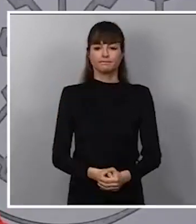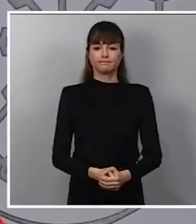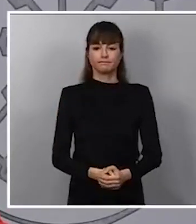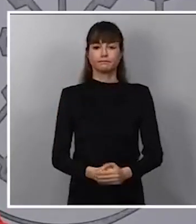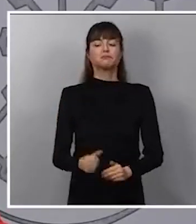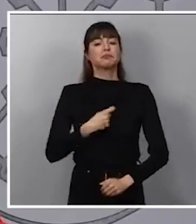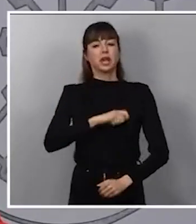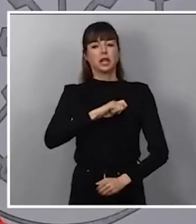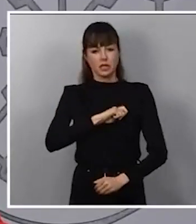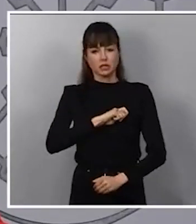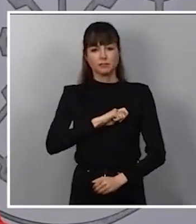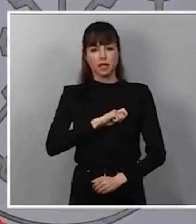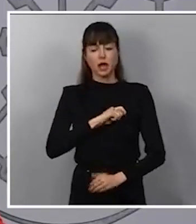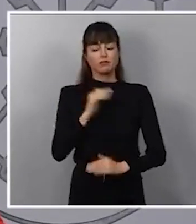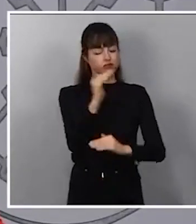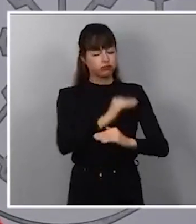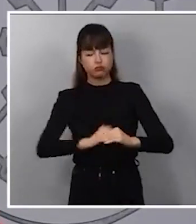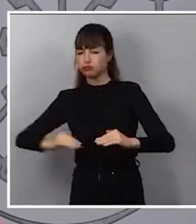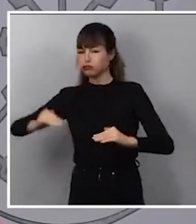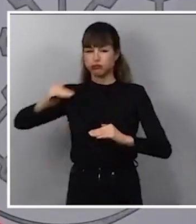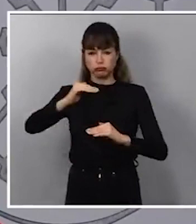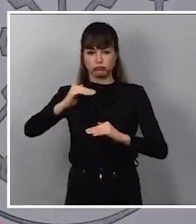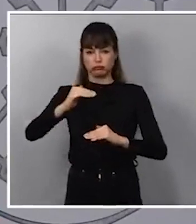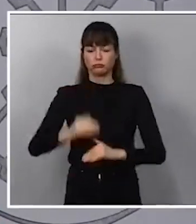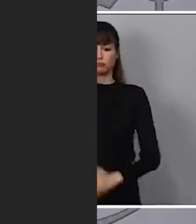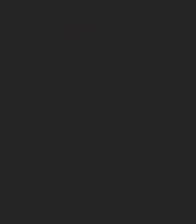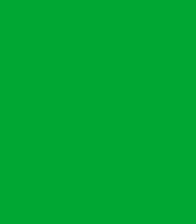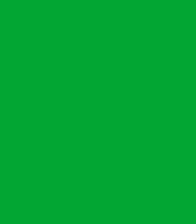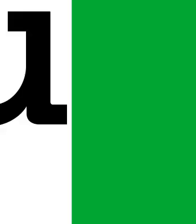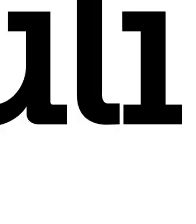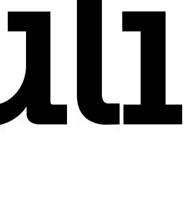país se han visto con creces superados por a realidade que vive España